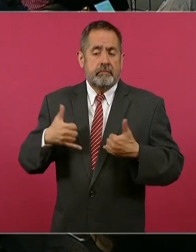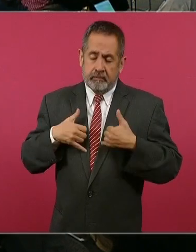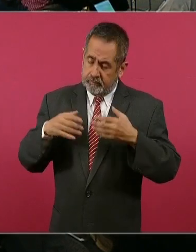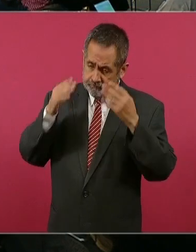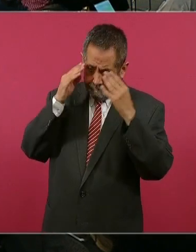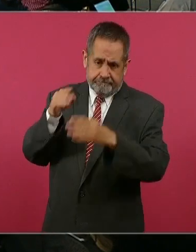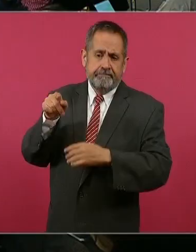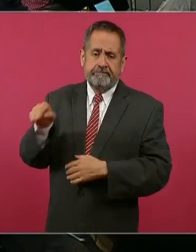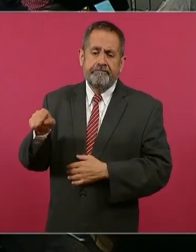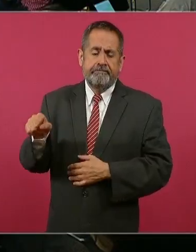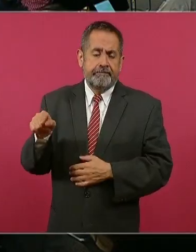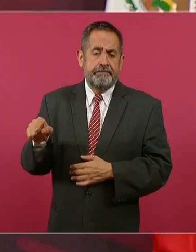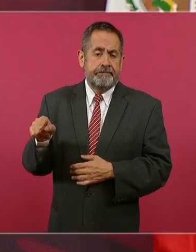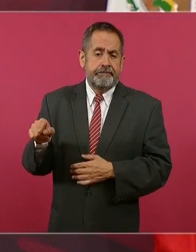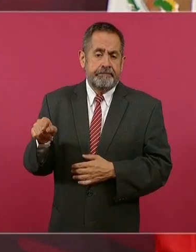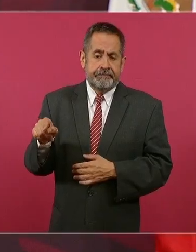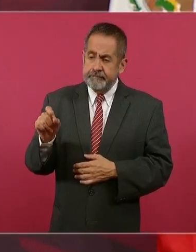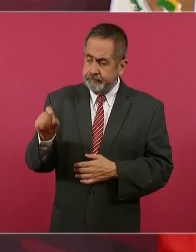que